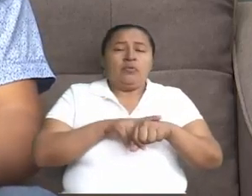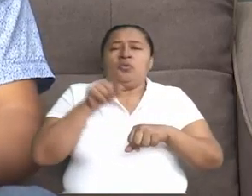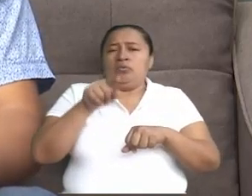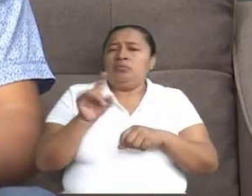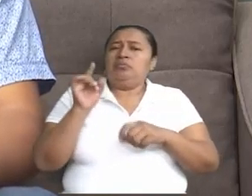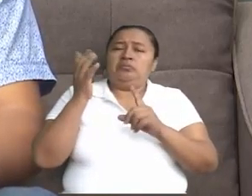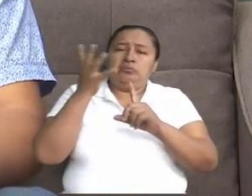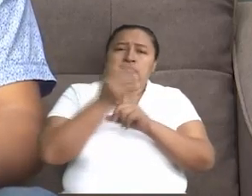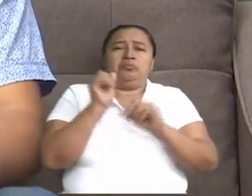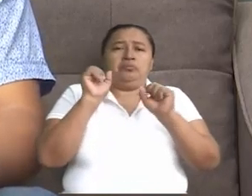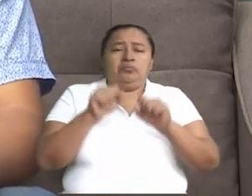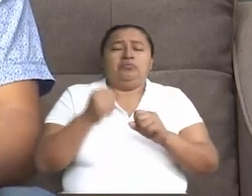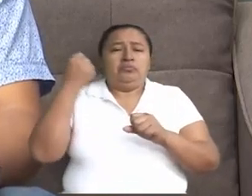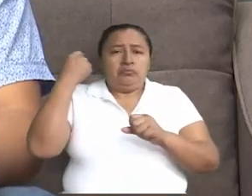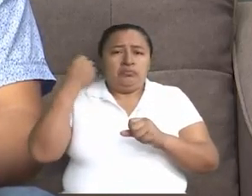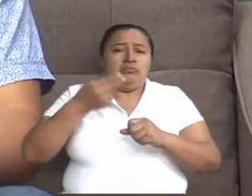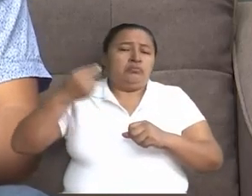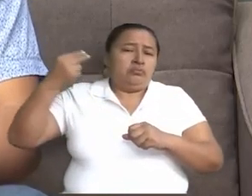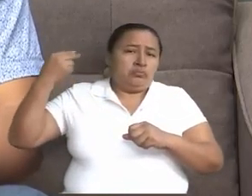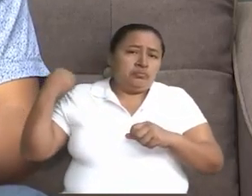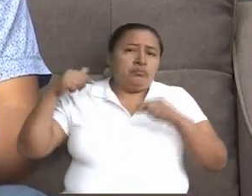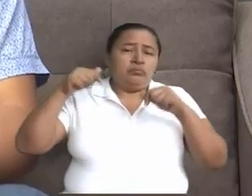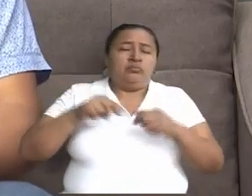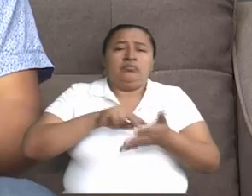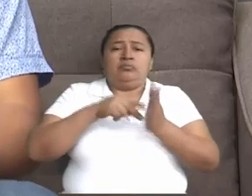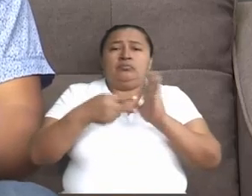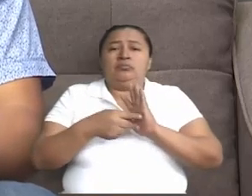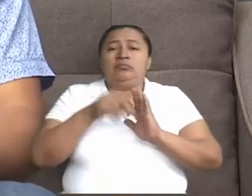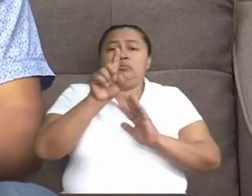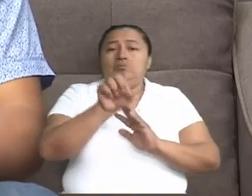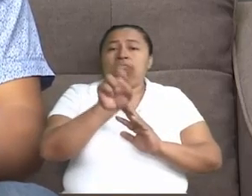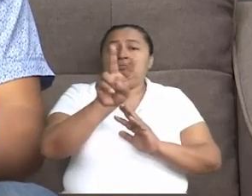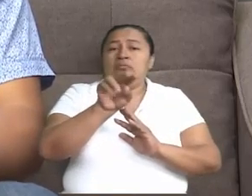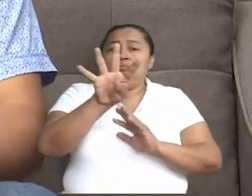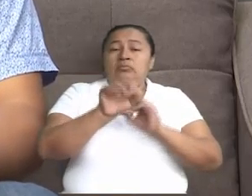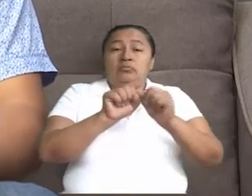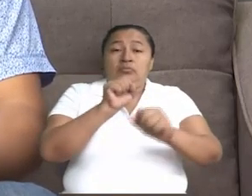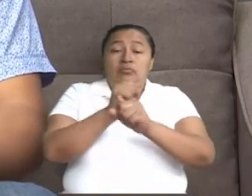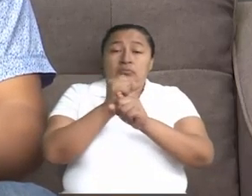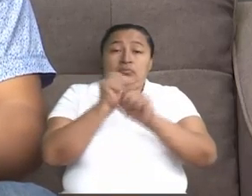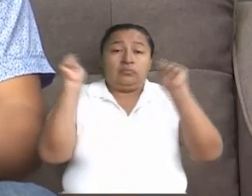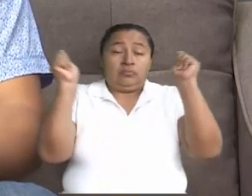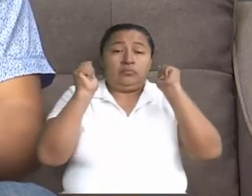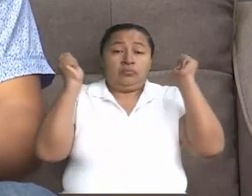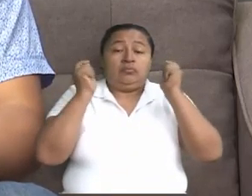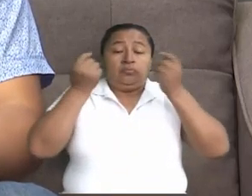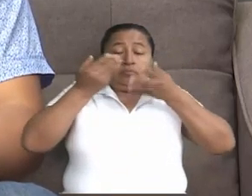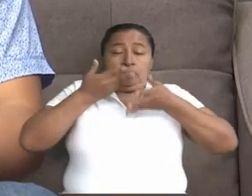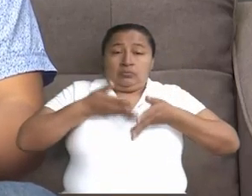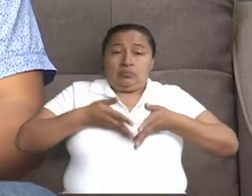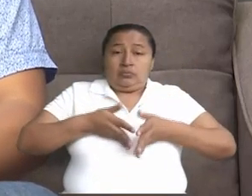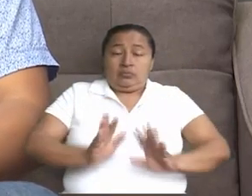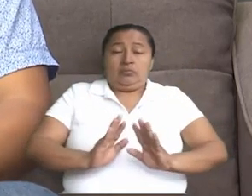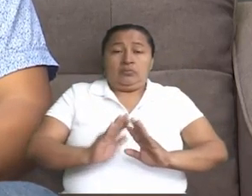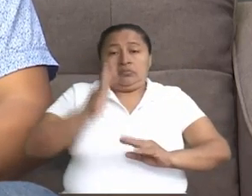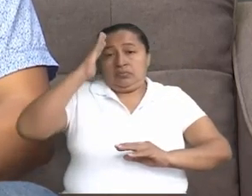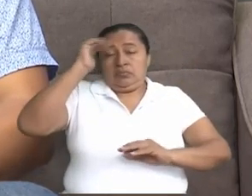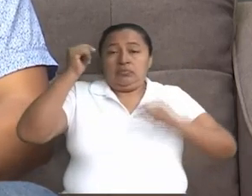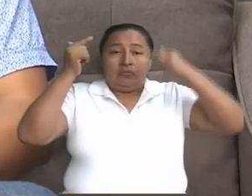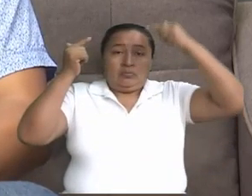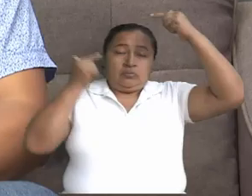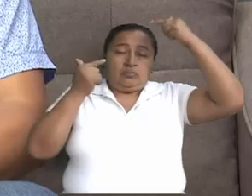conversar y entender la historia y entender también lo que significa el 124 aniversario del natalicio del general Augusto C. Sandino, general